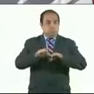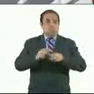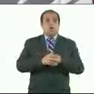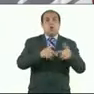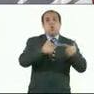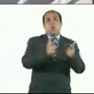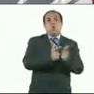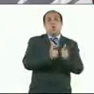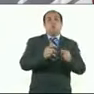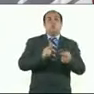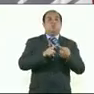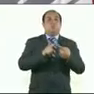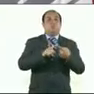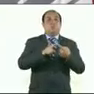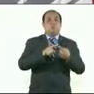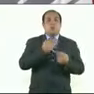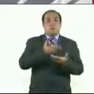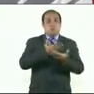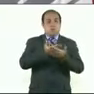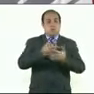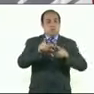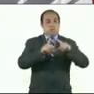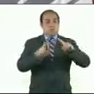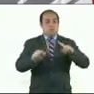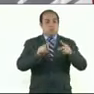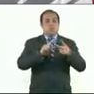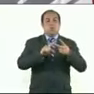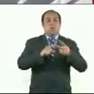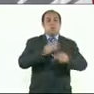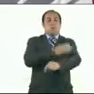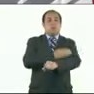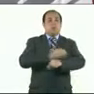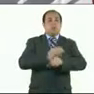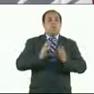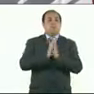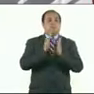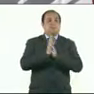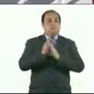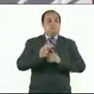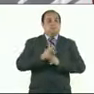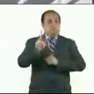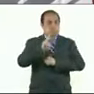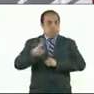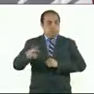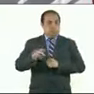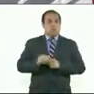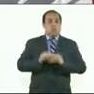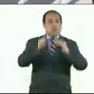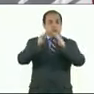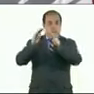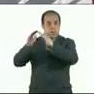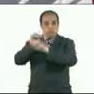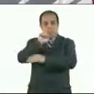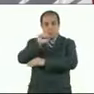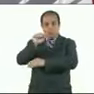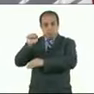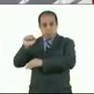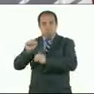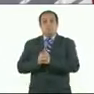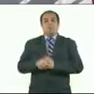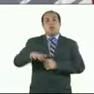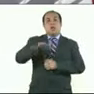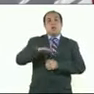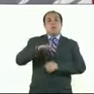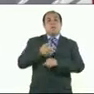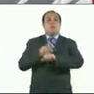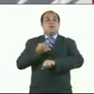los servidores de la Nación con nuestros compañeros de Participación Ciudadana, tocando casa por casa en las zonas de mayor marginación